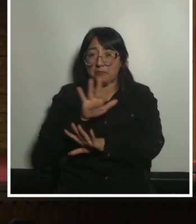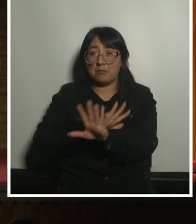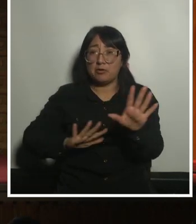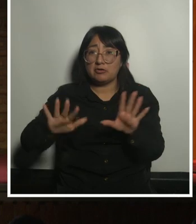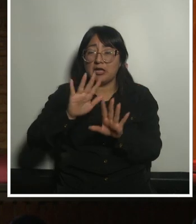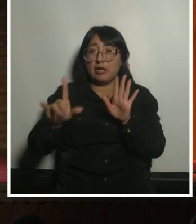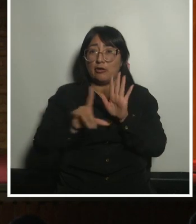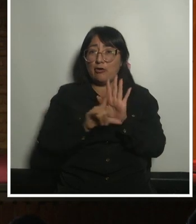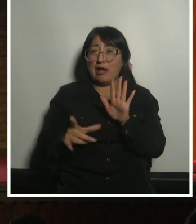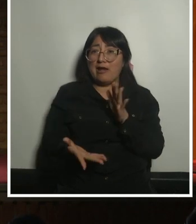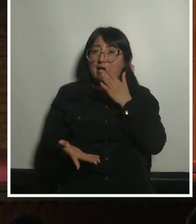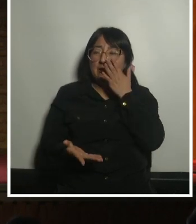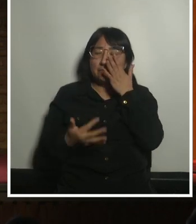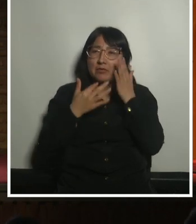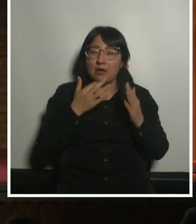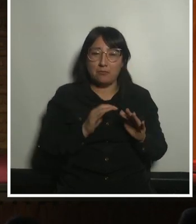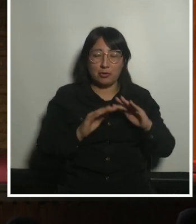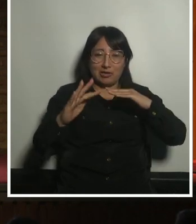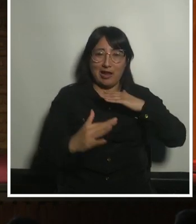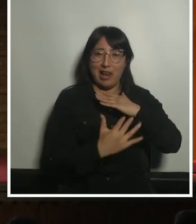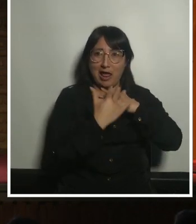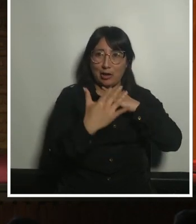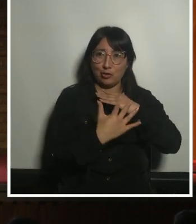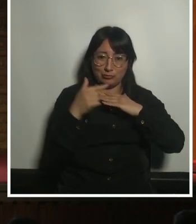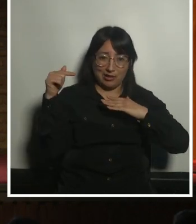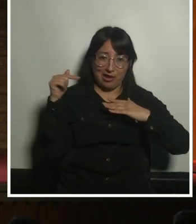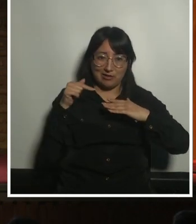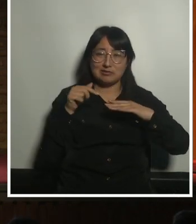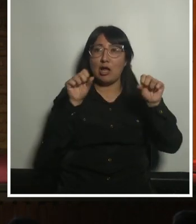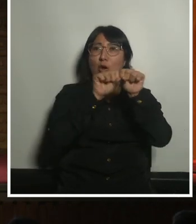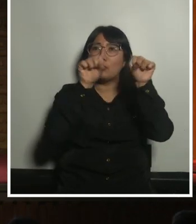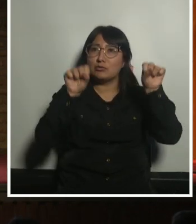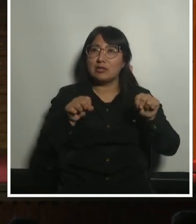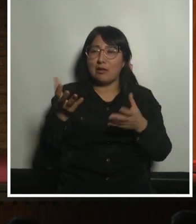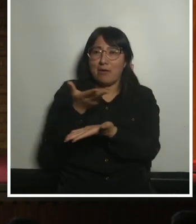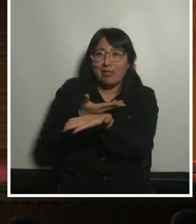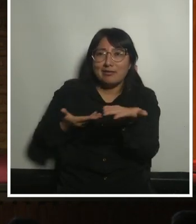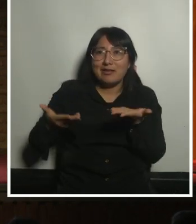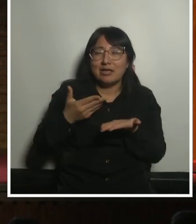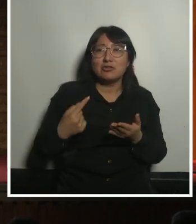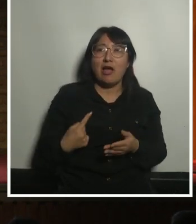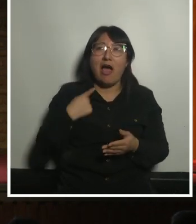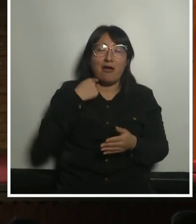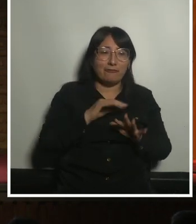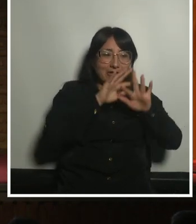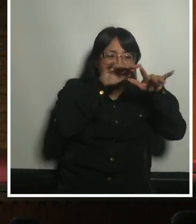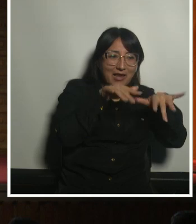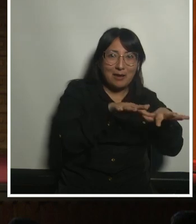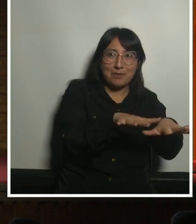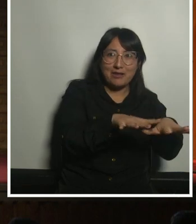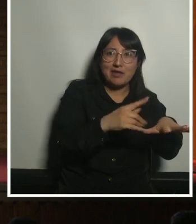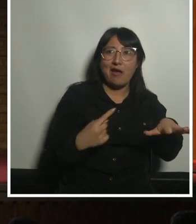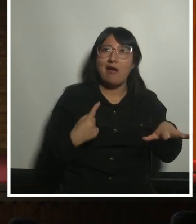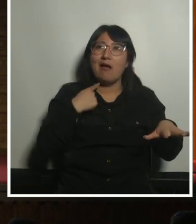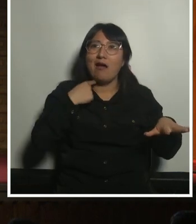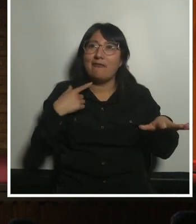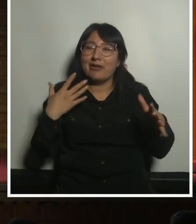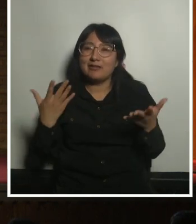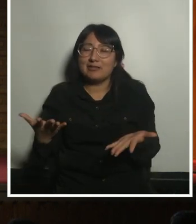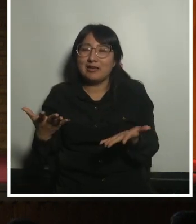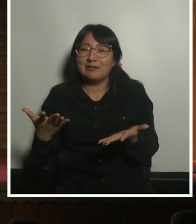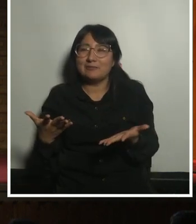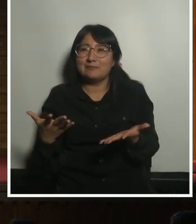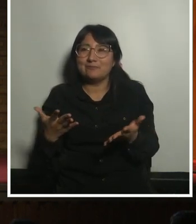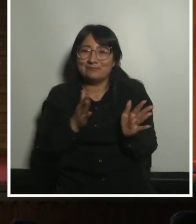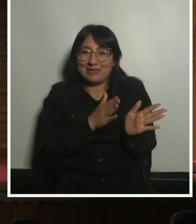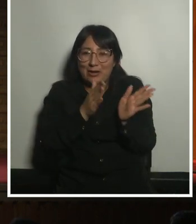humedales urbanos? Porque la costa es un sistema, ¿cierto?, de interacciones donde se afecta la playa, se afecta también a lo que está